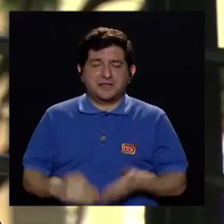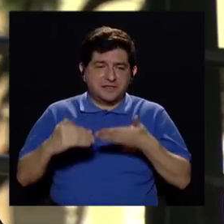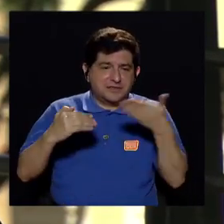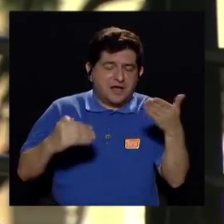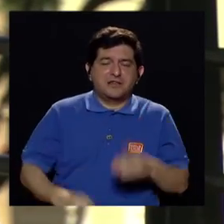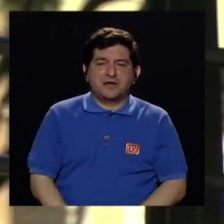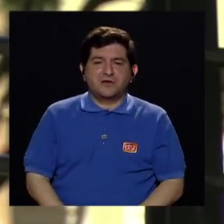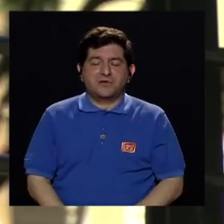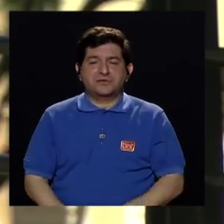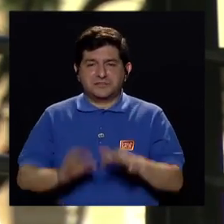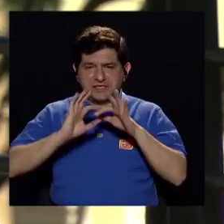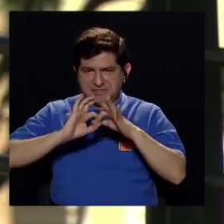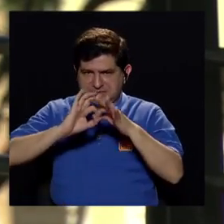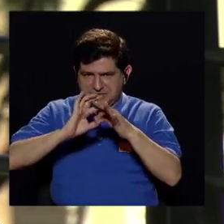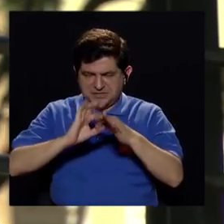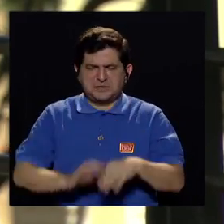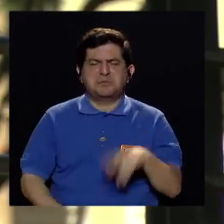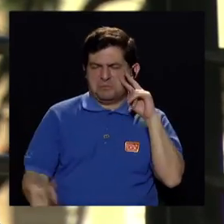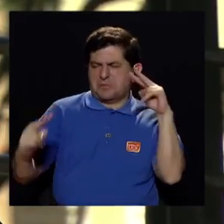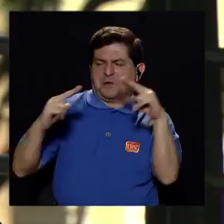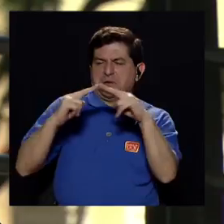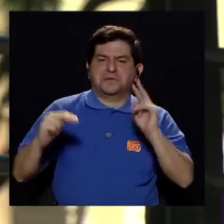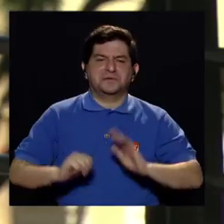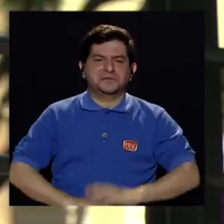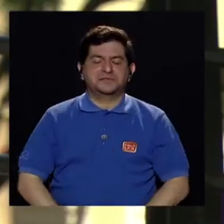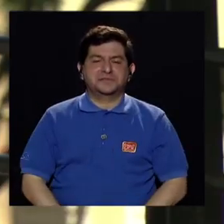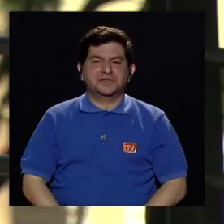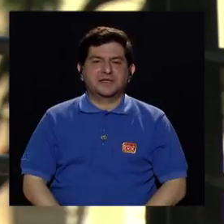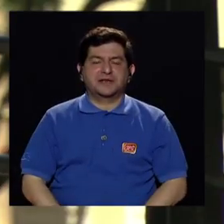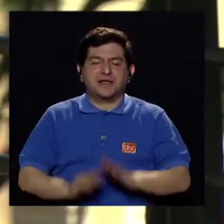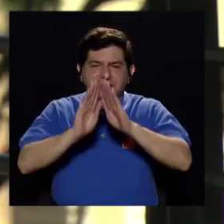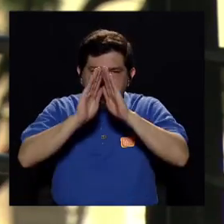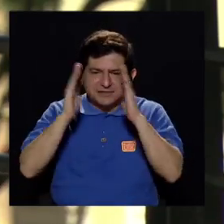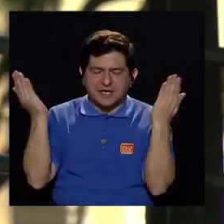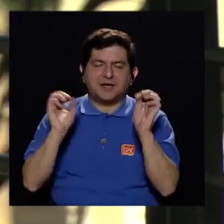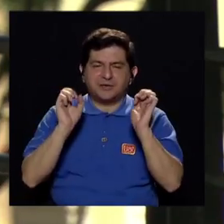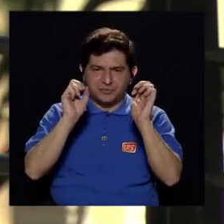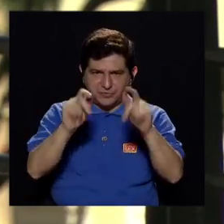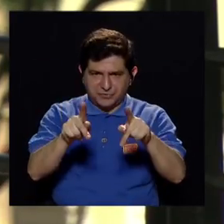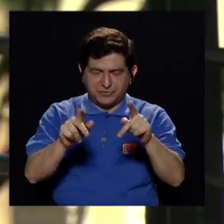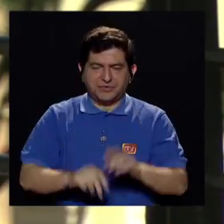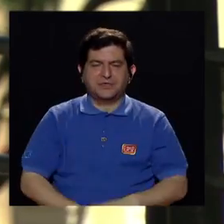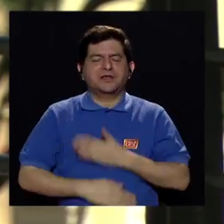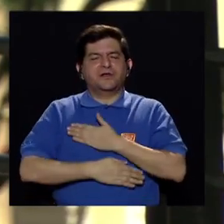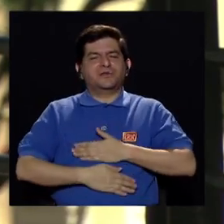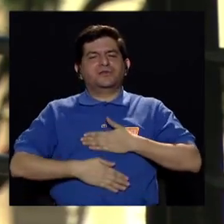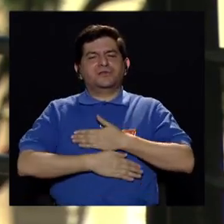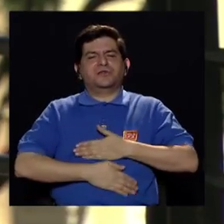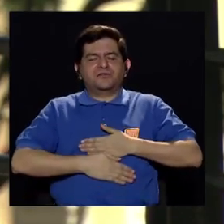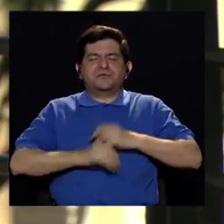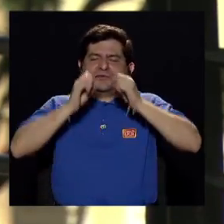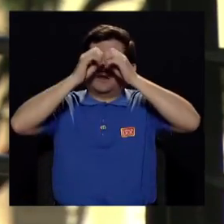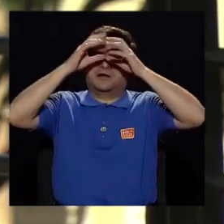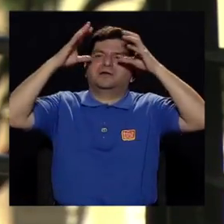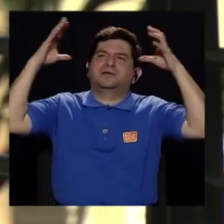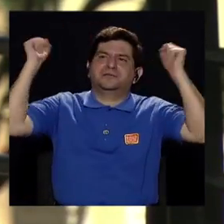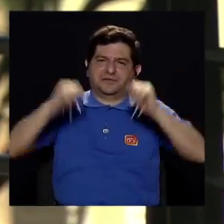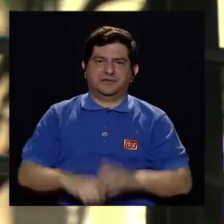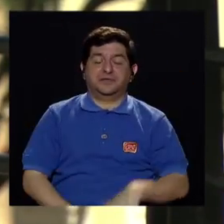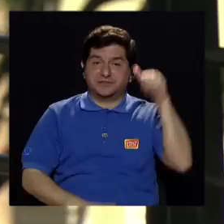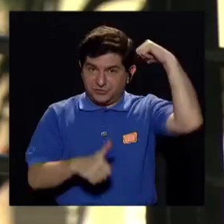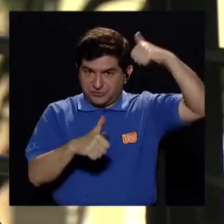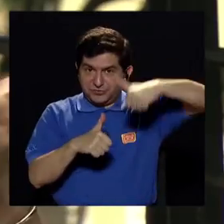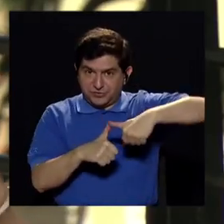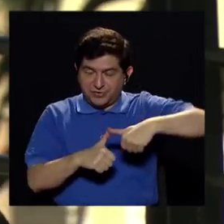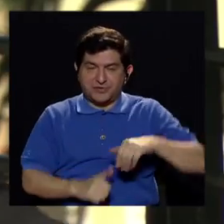es esto, conozcamos. La clave es el abrirse a estas posibilidades, el disfrutar la imaginación, que recordemos que